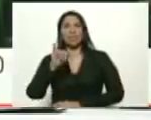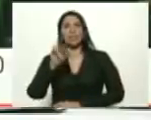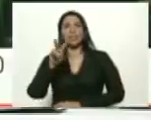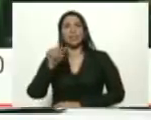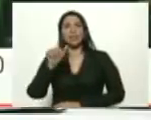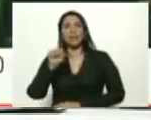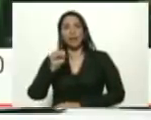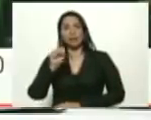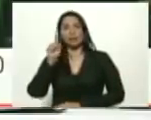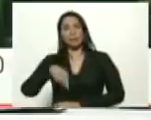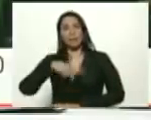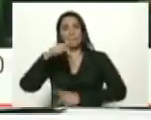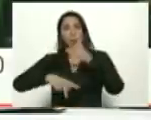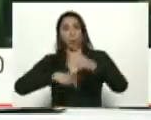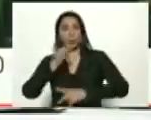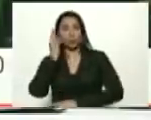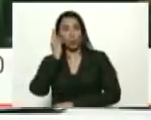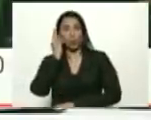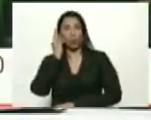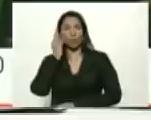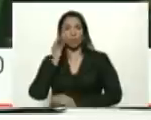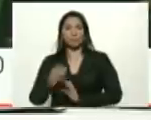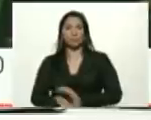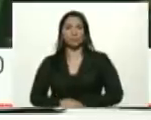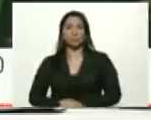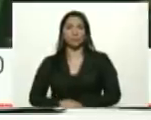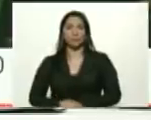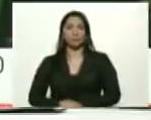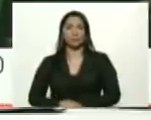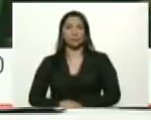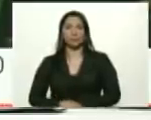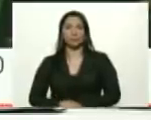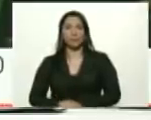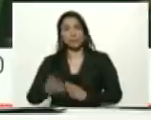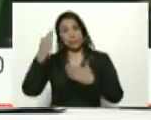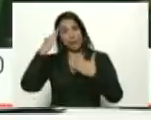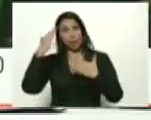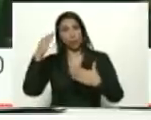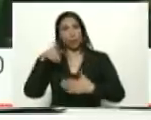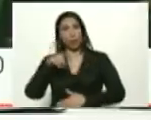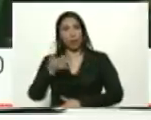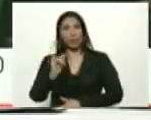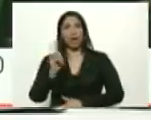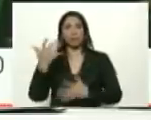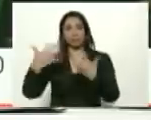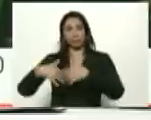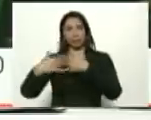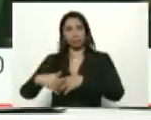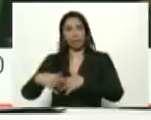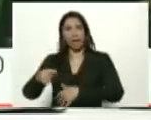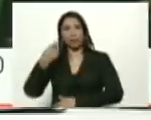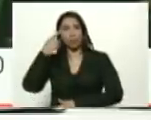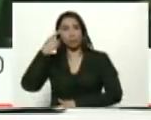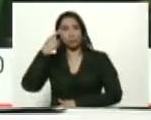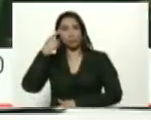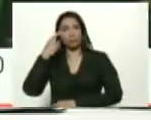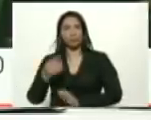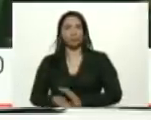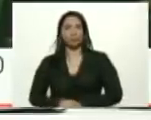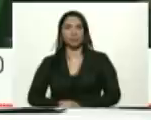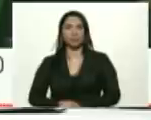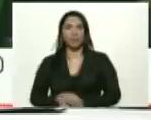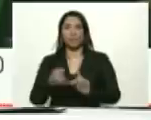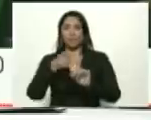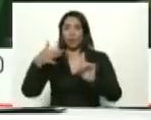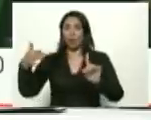con una productora agrícola, Jessica Sequera. Mis saludos, allá están en la planta procesadora de arroz, de